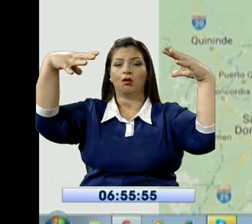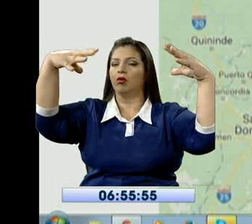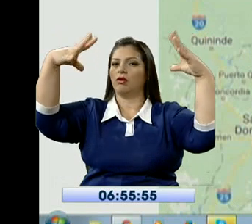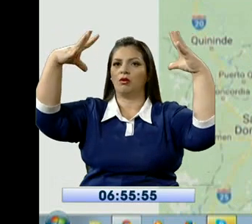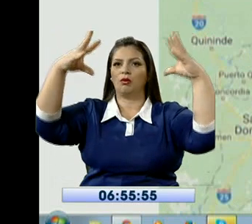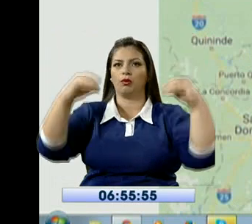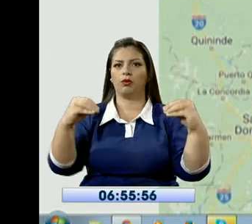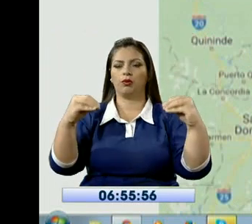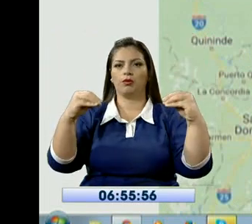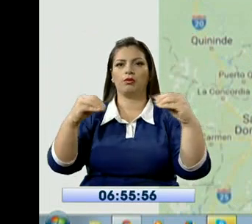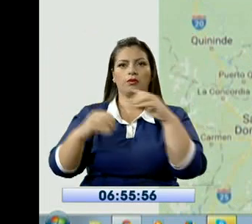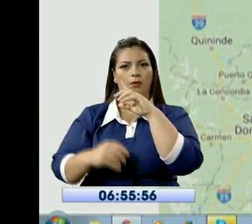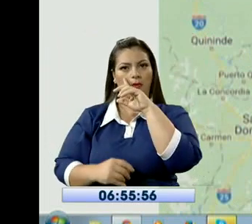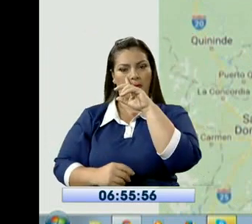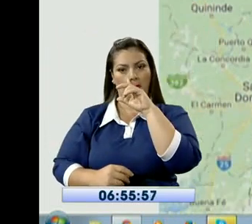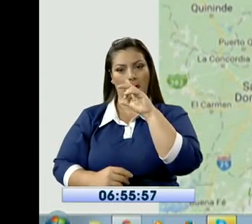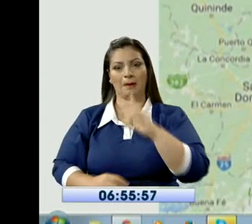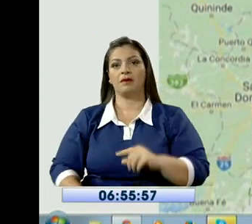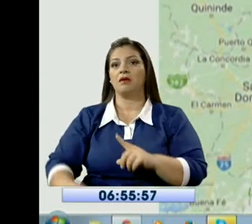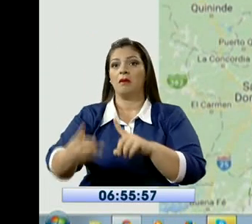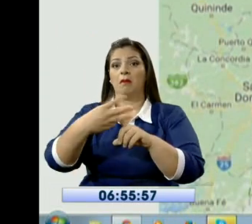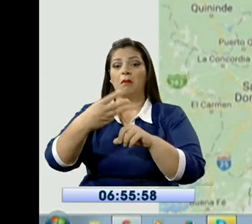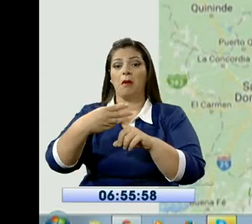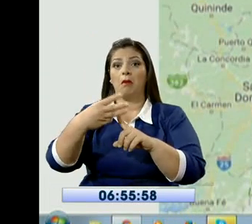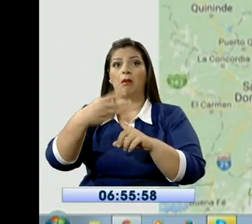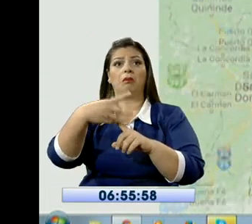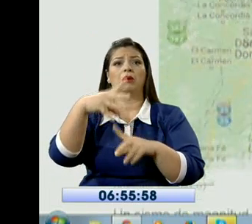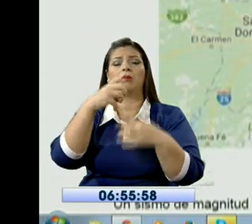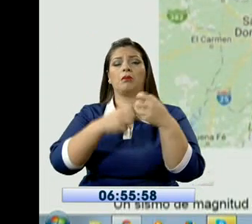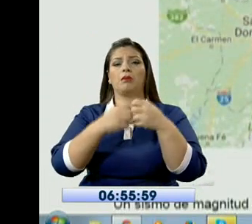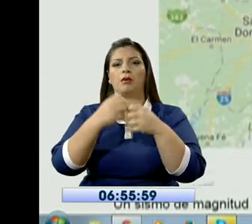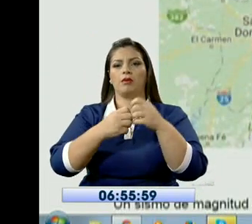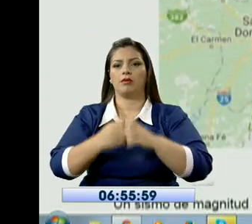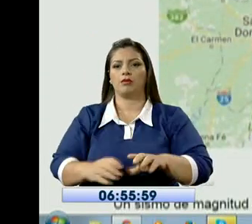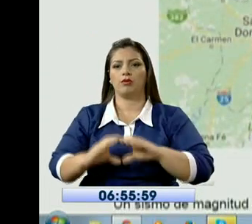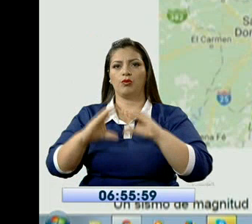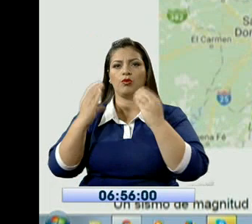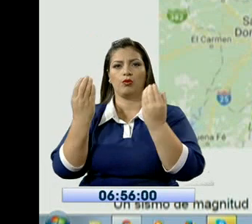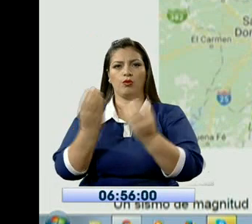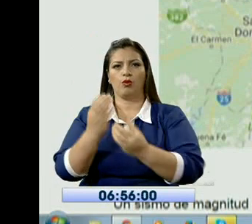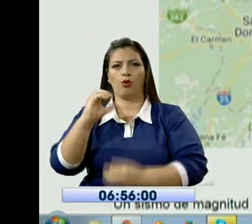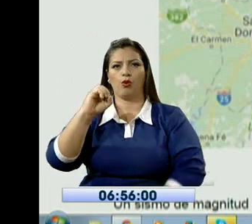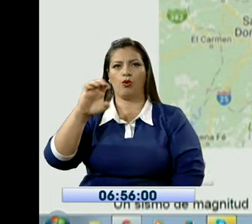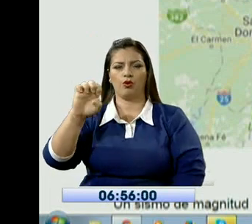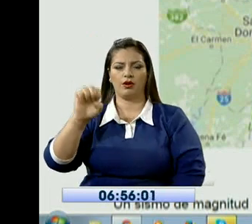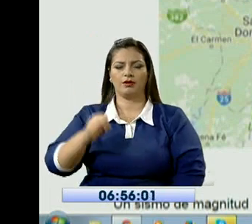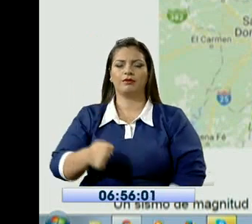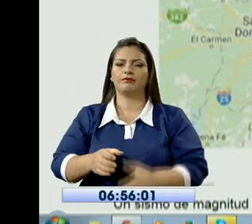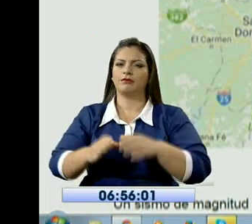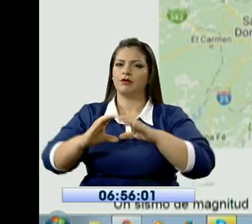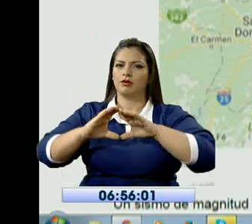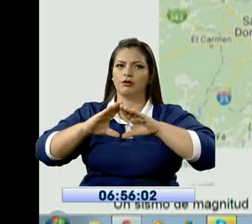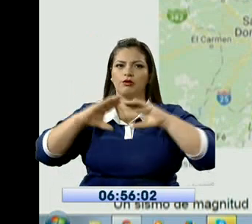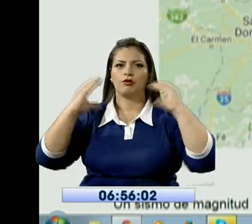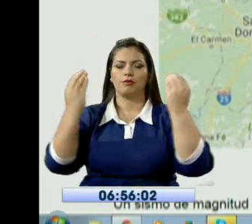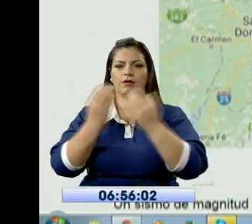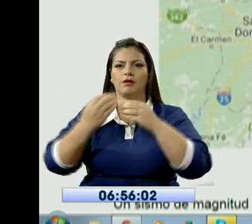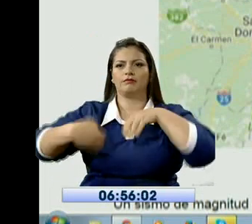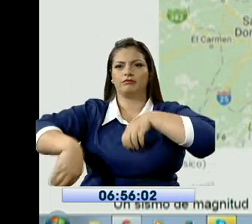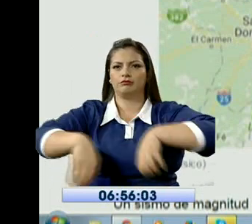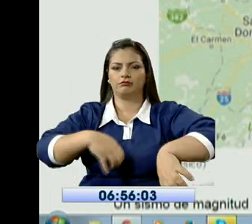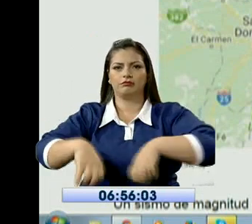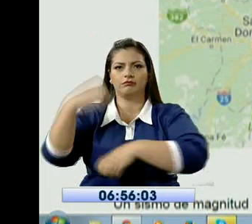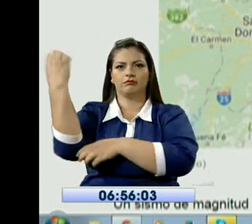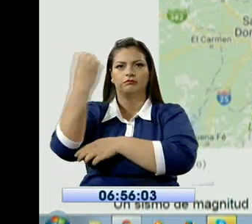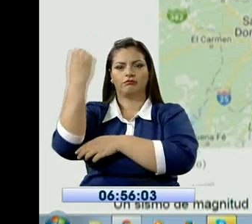de conexión incluso a internet. El COE se reunió de inmediato y monitorea el sismo. El sistema de emergencia ECU